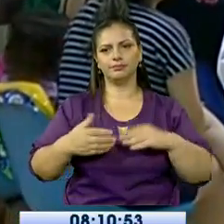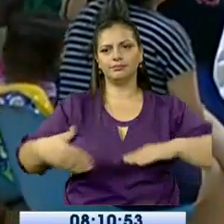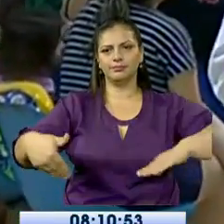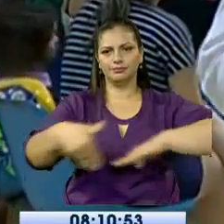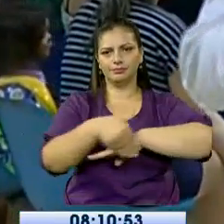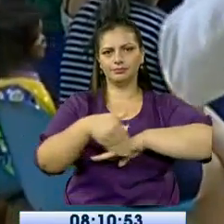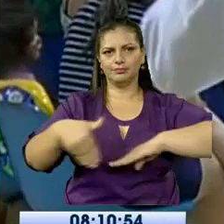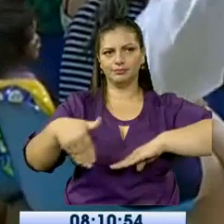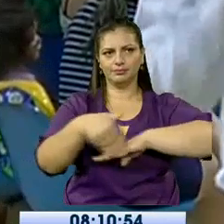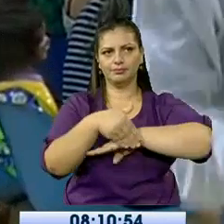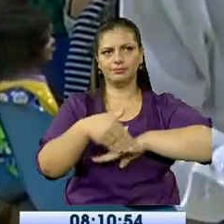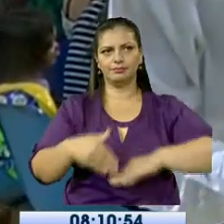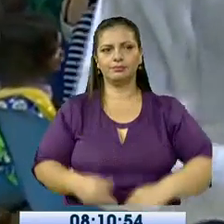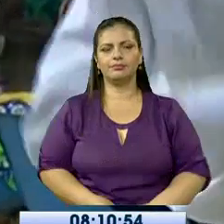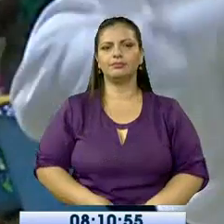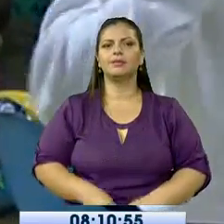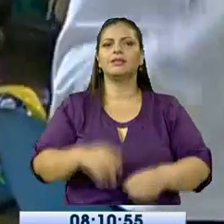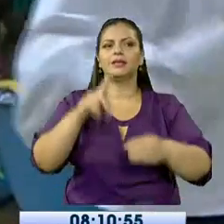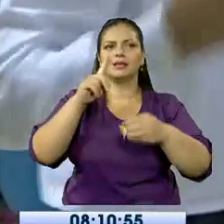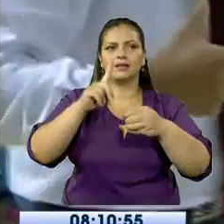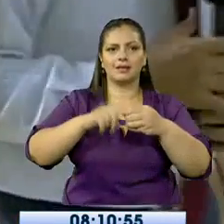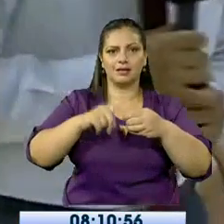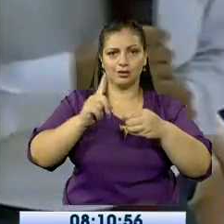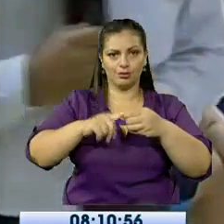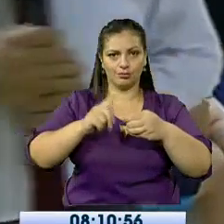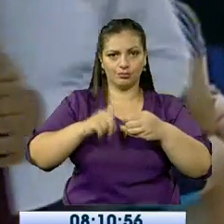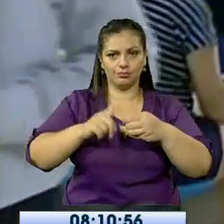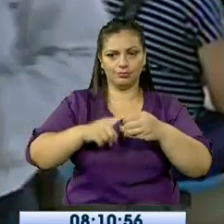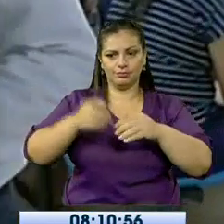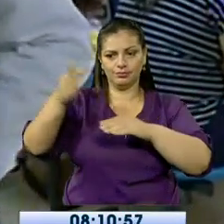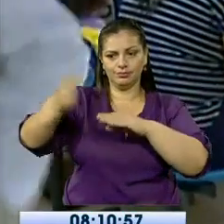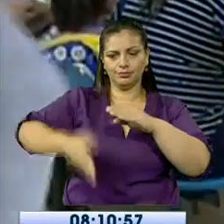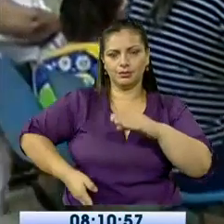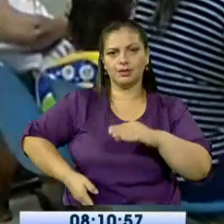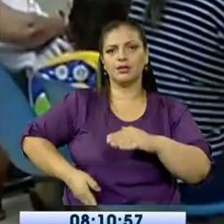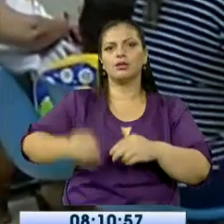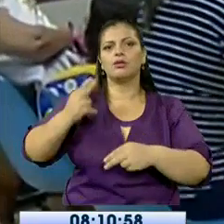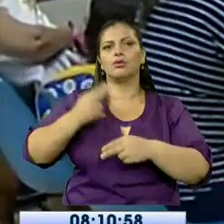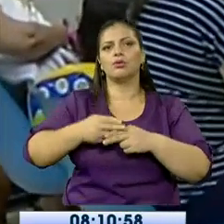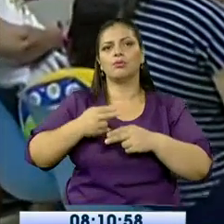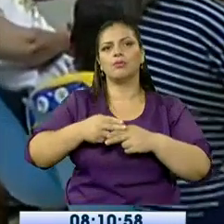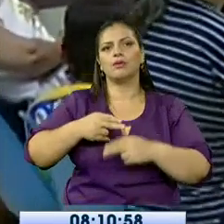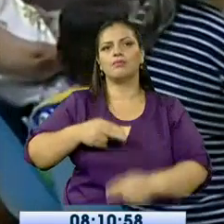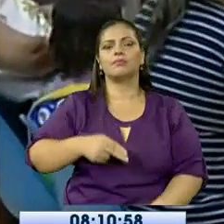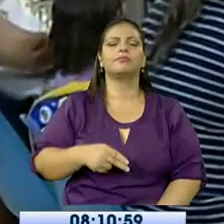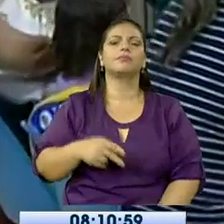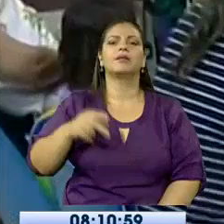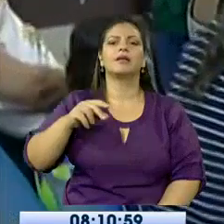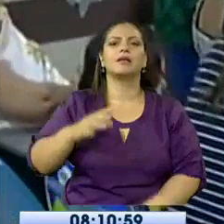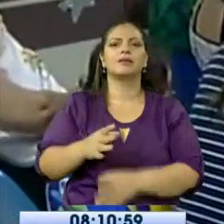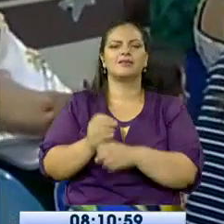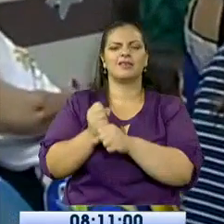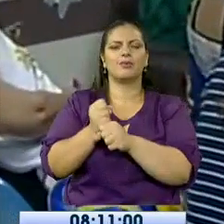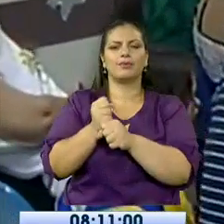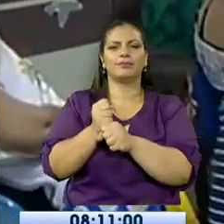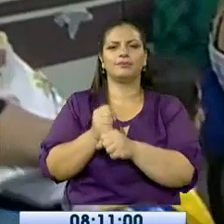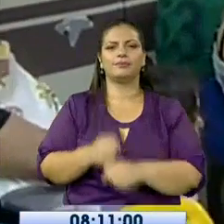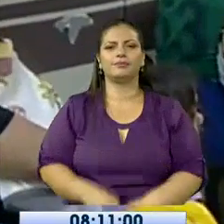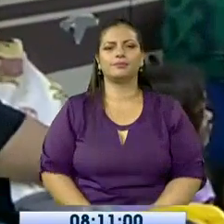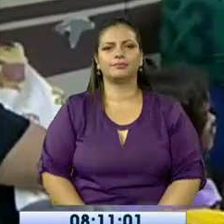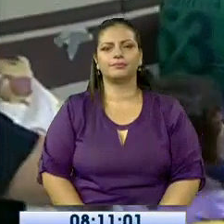calles Quito, bueno, Avenida Quito y Pancho Segura, en el sur del puerto principal,